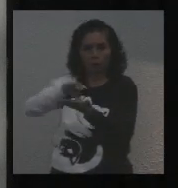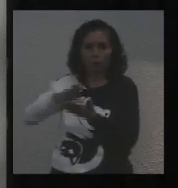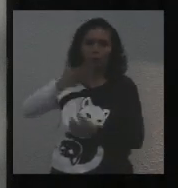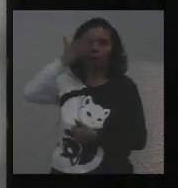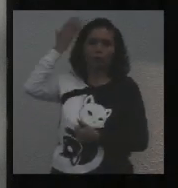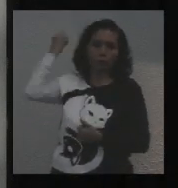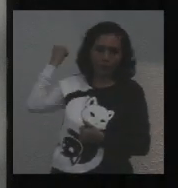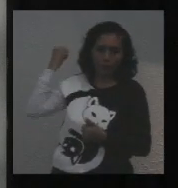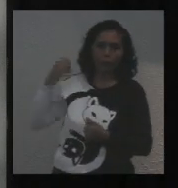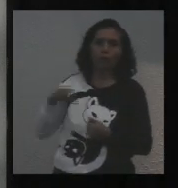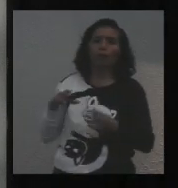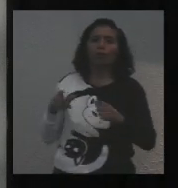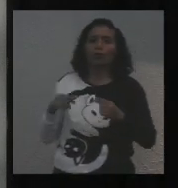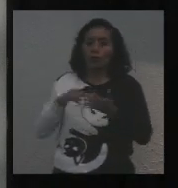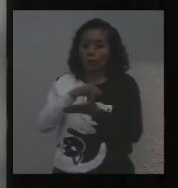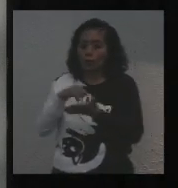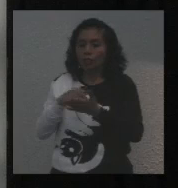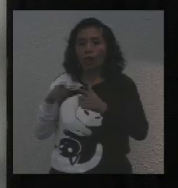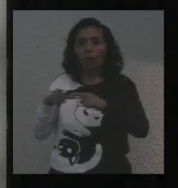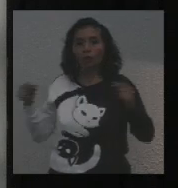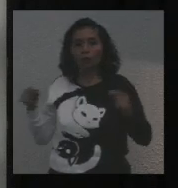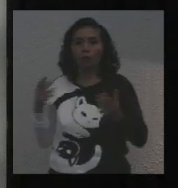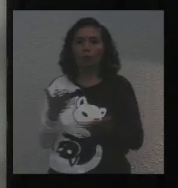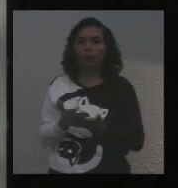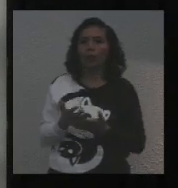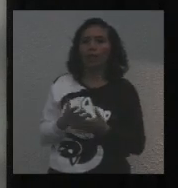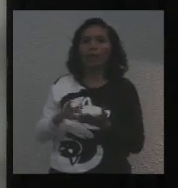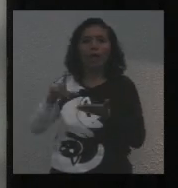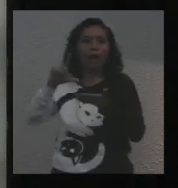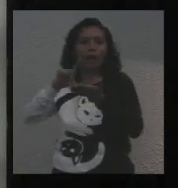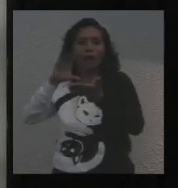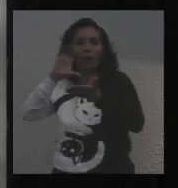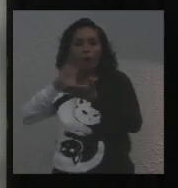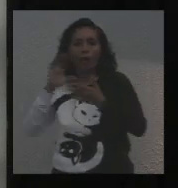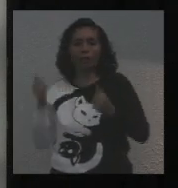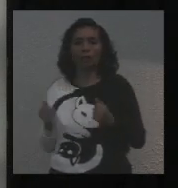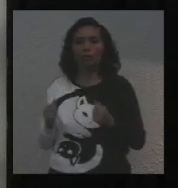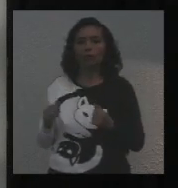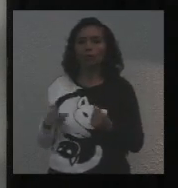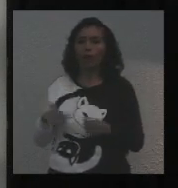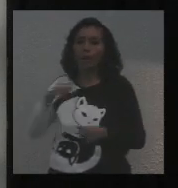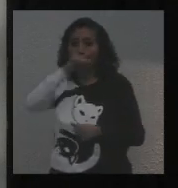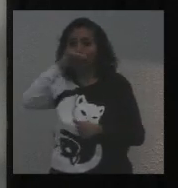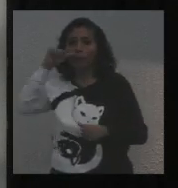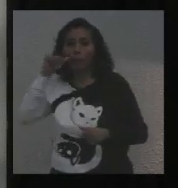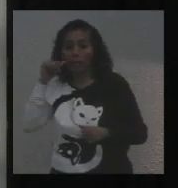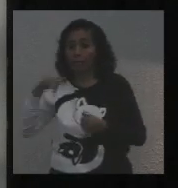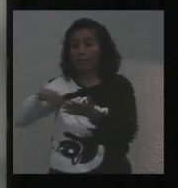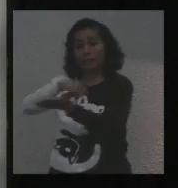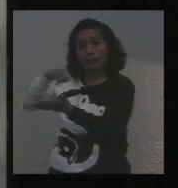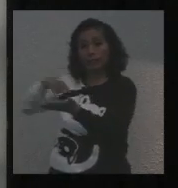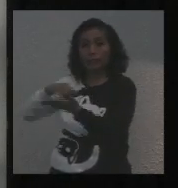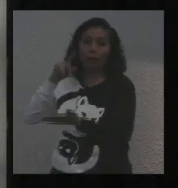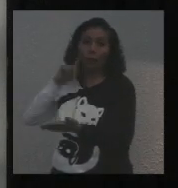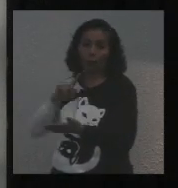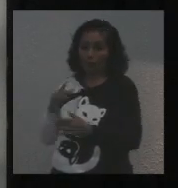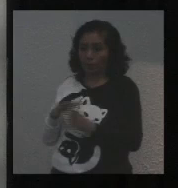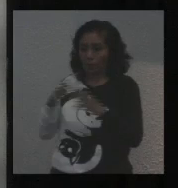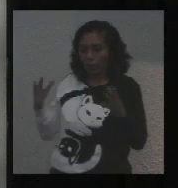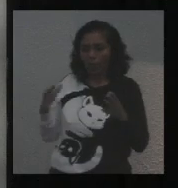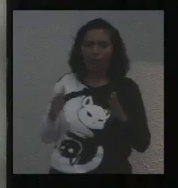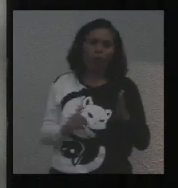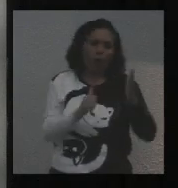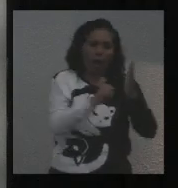María Morelos, Cozumel, Lázaro Cárdenas, Benito Juárez e Isla Mujeres. Artículos